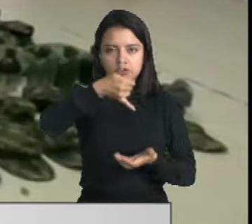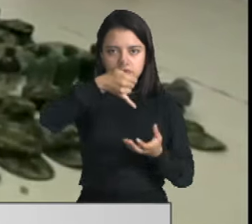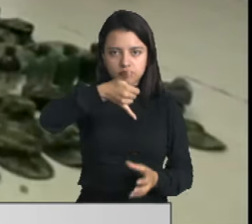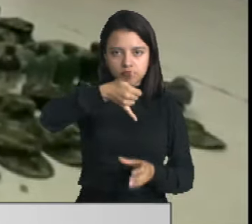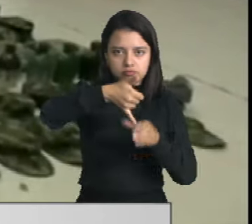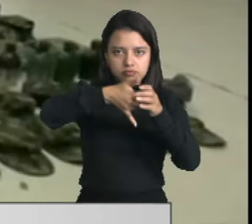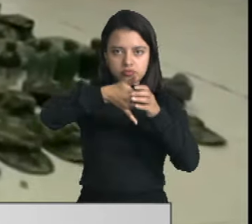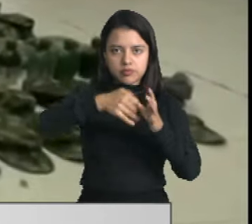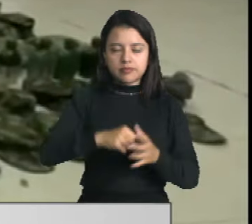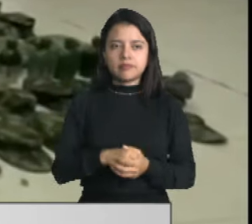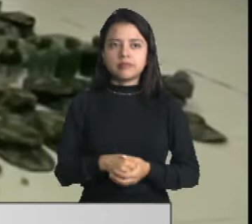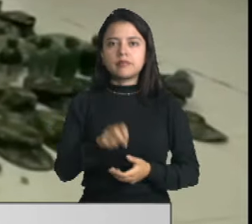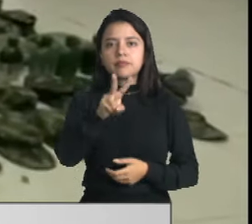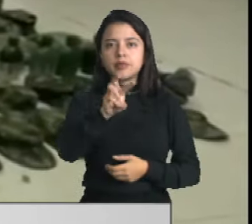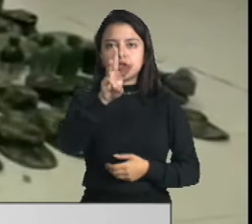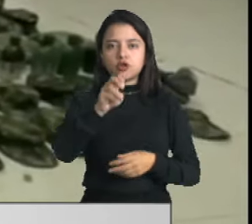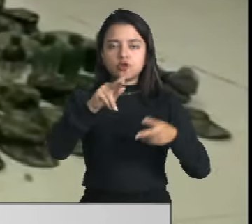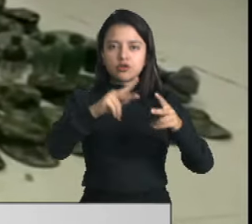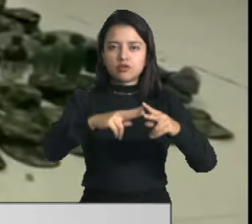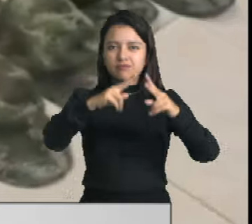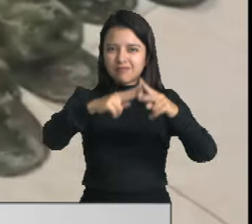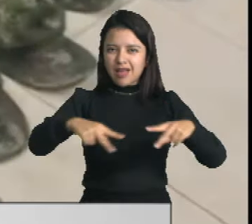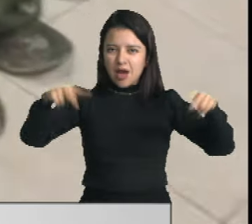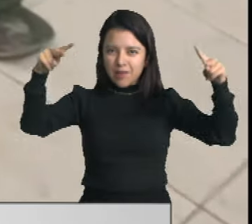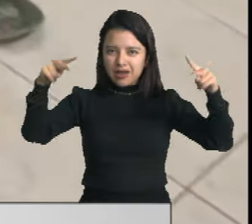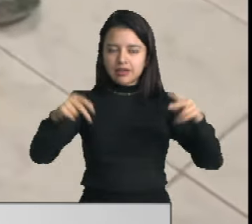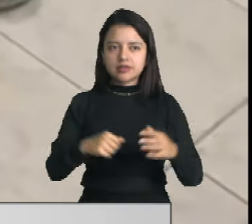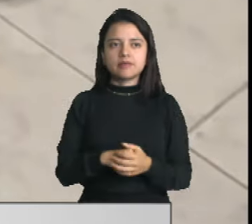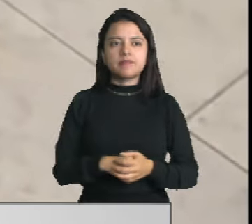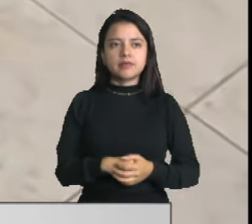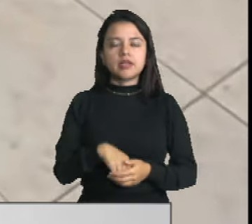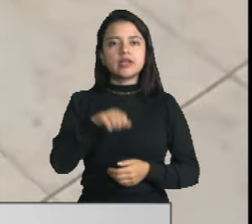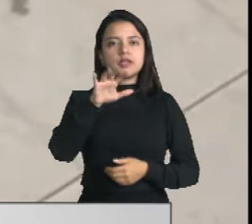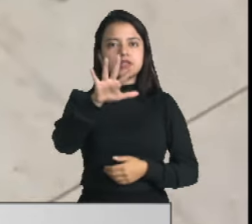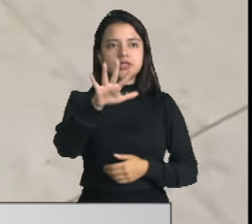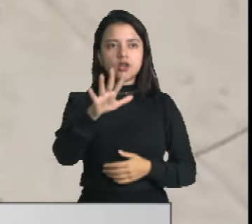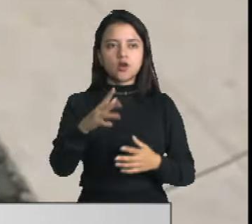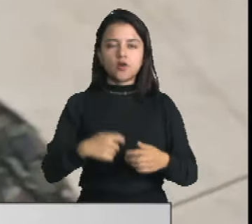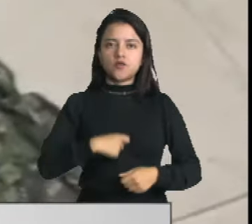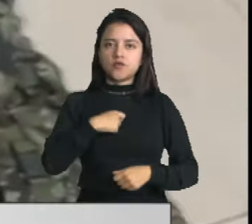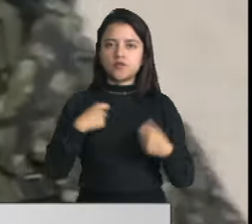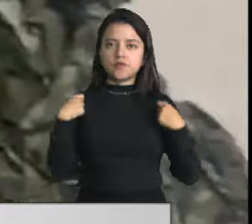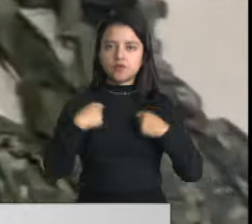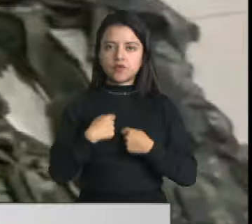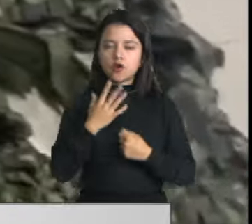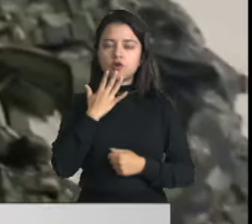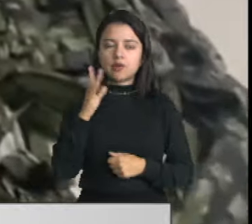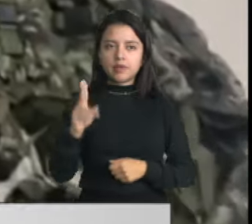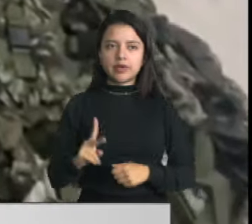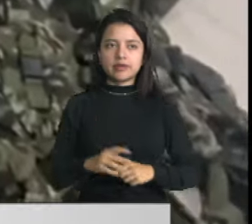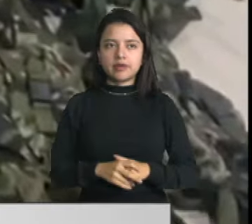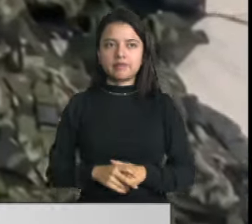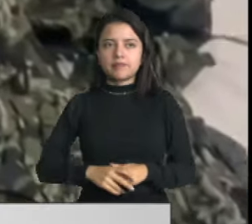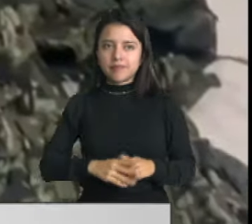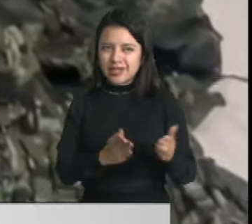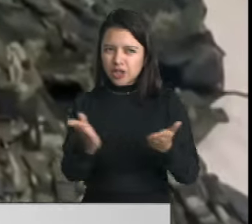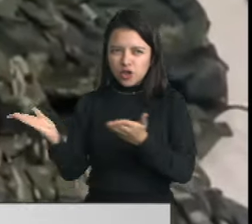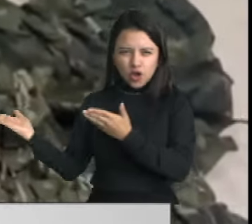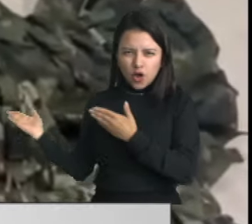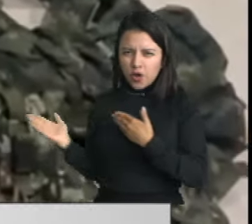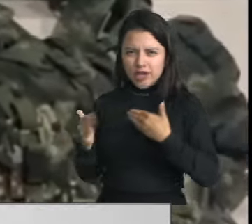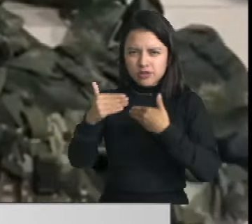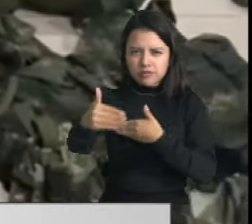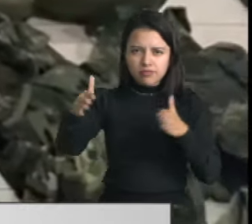28 hamacas, 5 toallas verdes de marca Ejército, 12 cintelas, las cuales serían